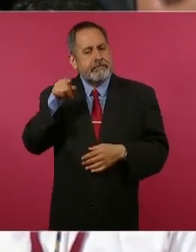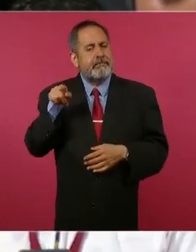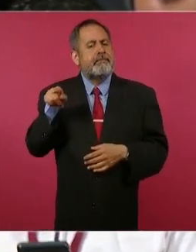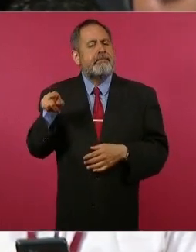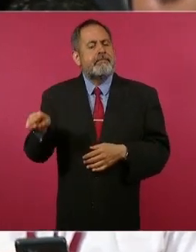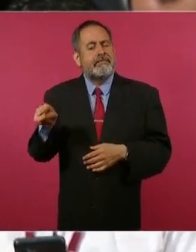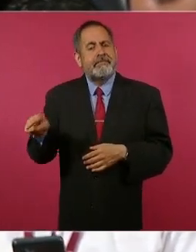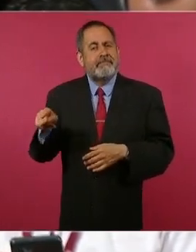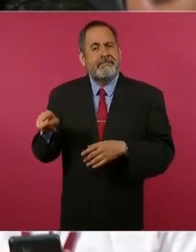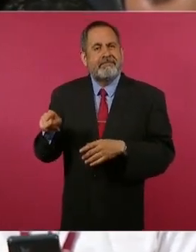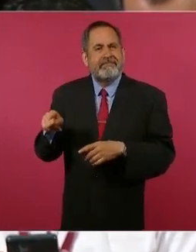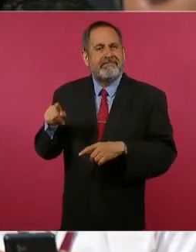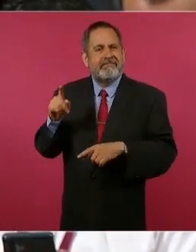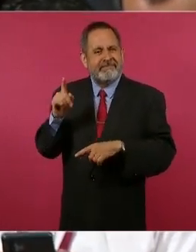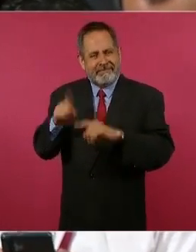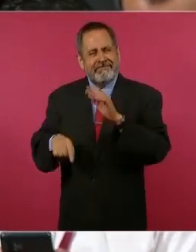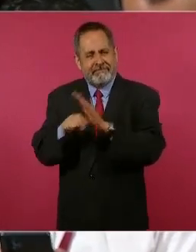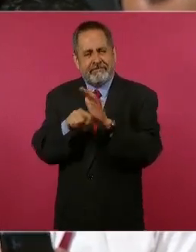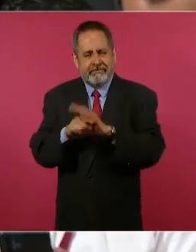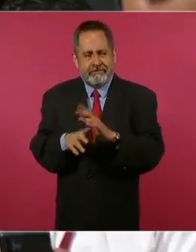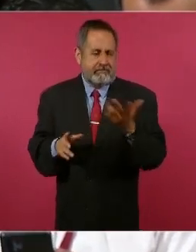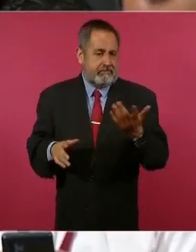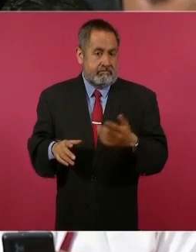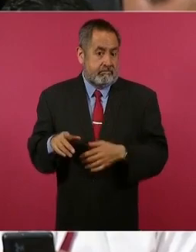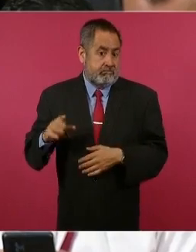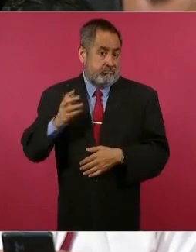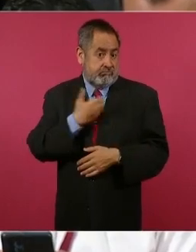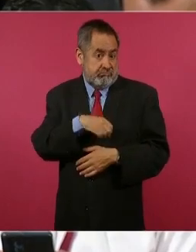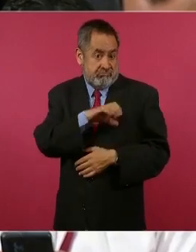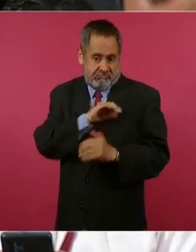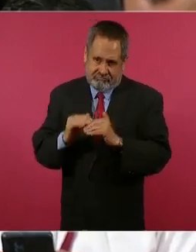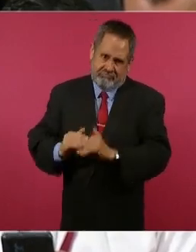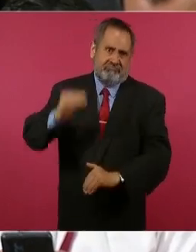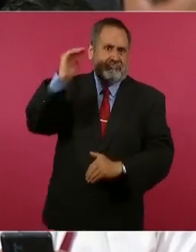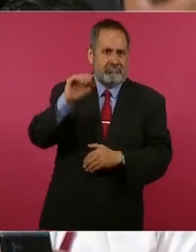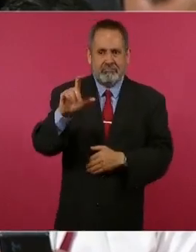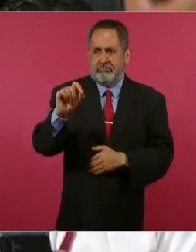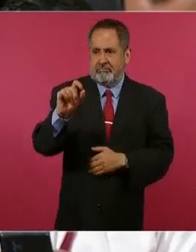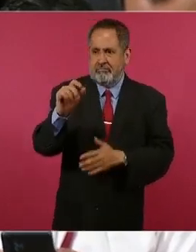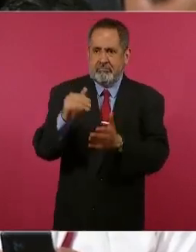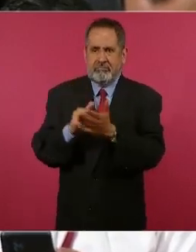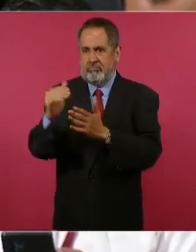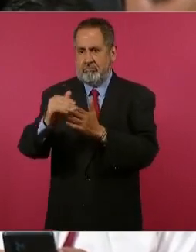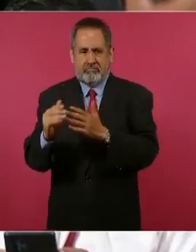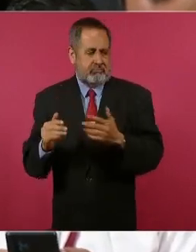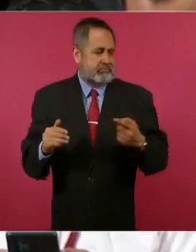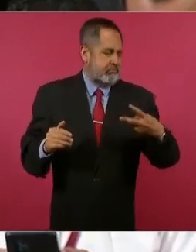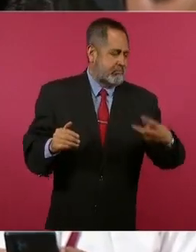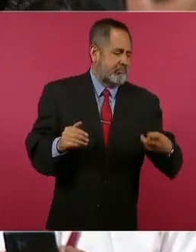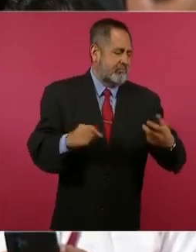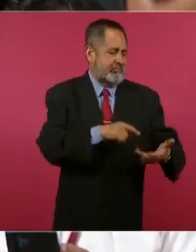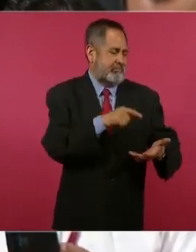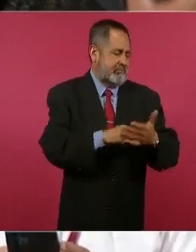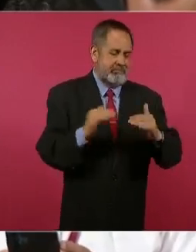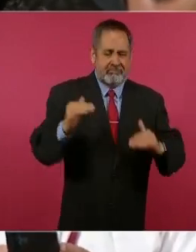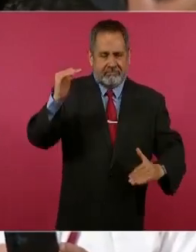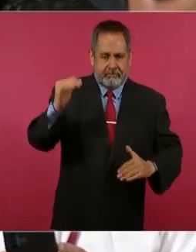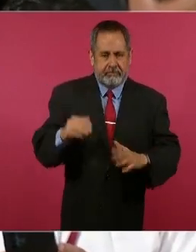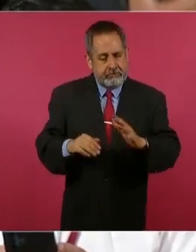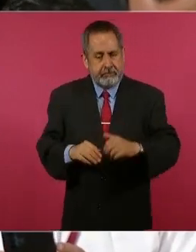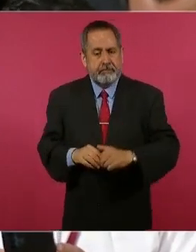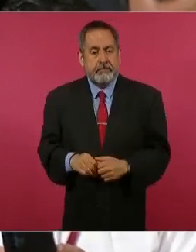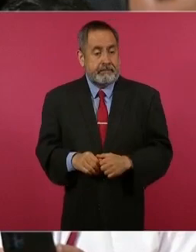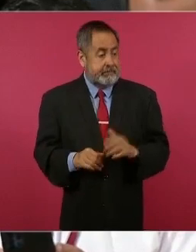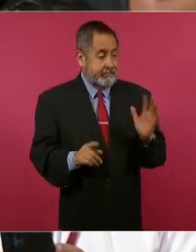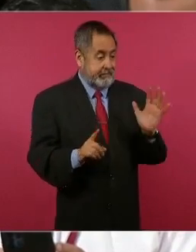esta ventaja que al final, pues ya sabemos, fue de más de 20 millones entre el primer y segundo lugar. Entre esos consejeros